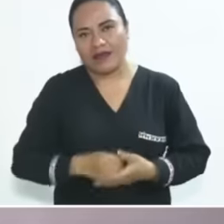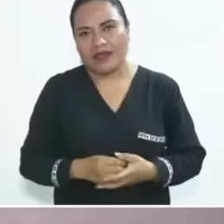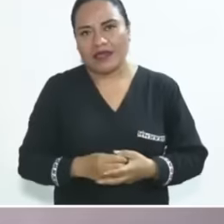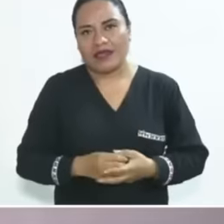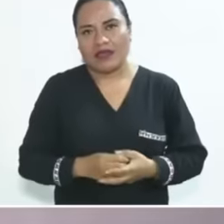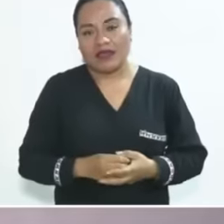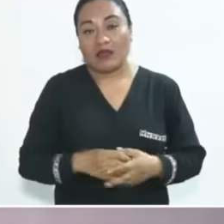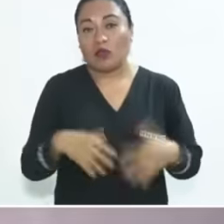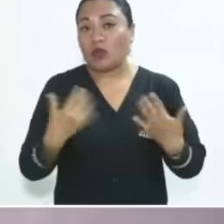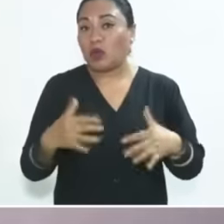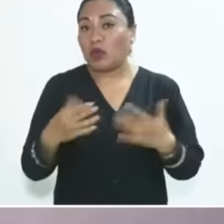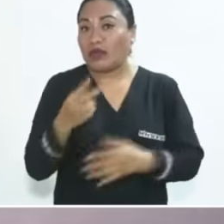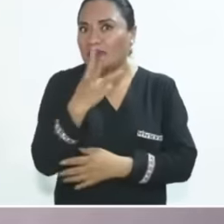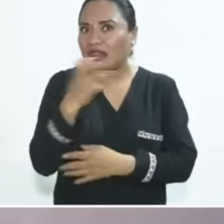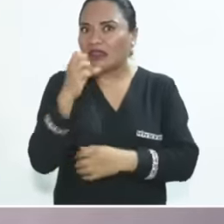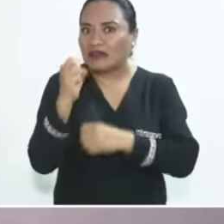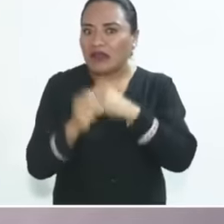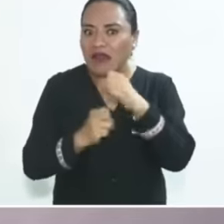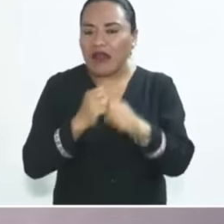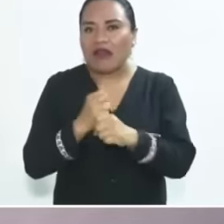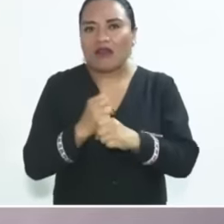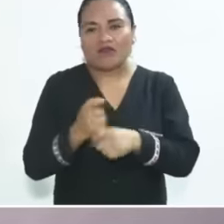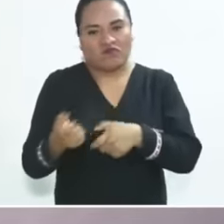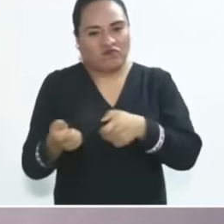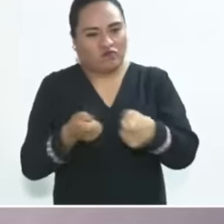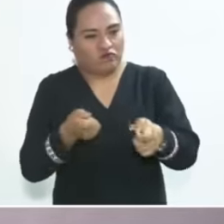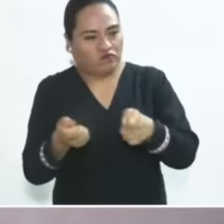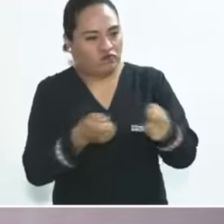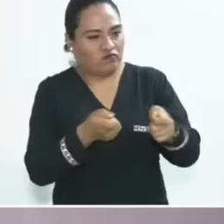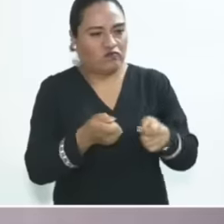3 siglos de dominación